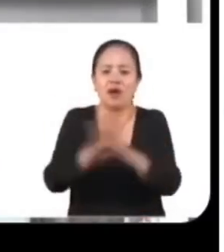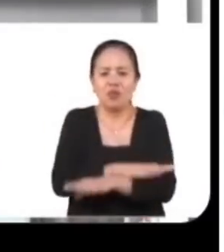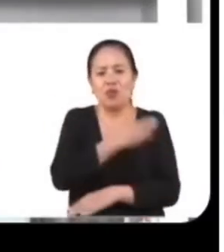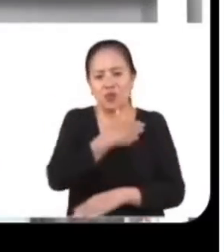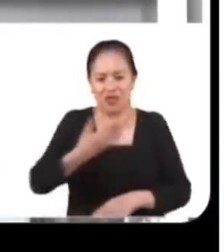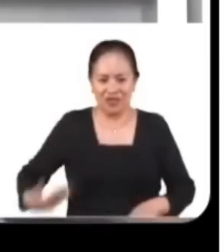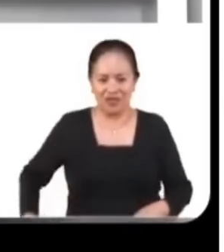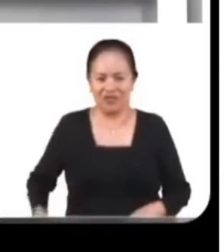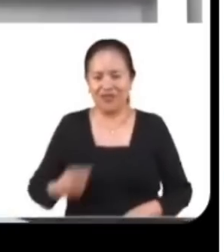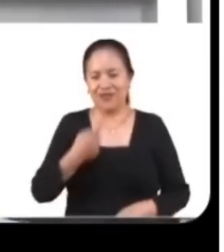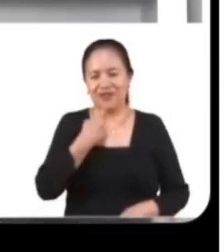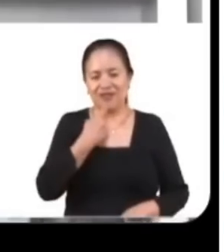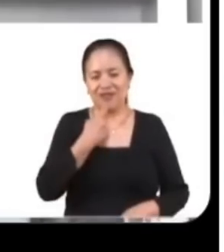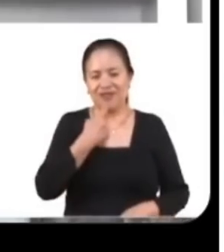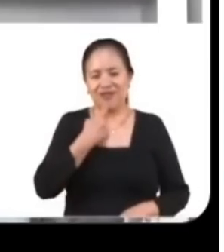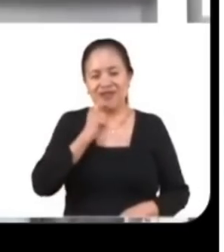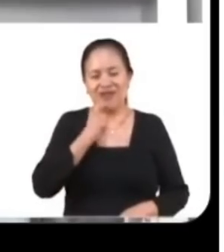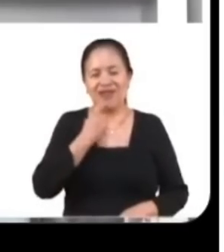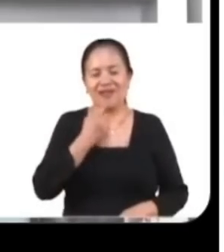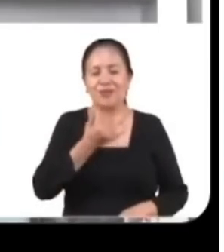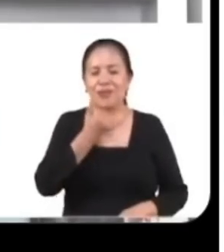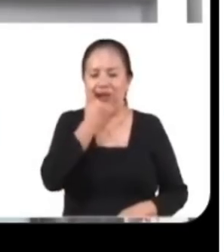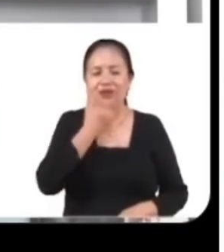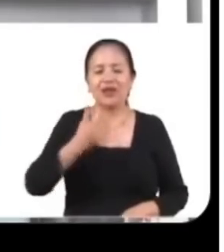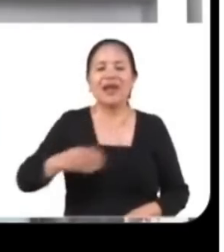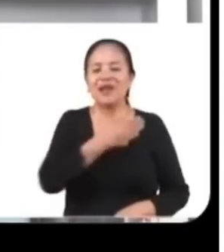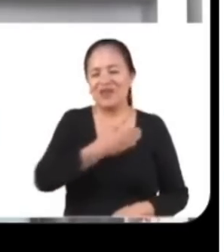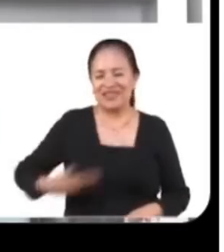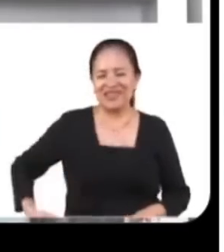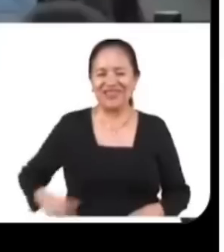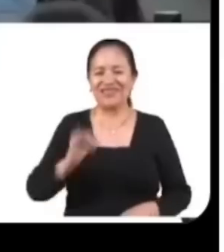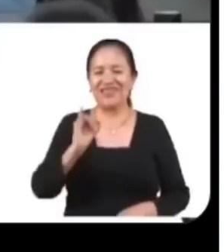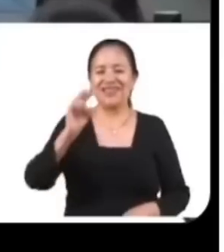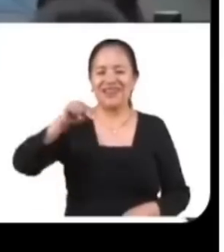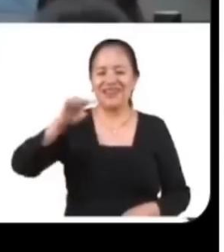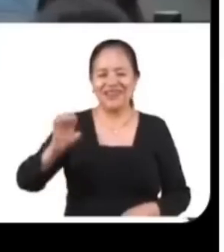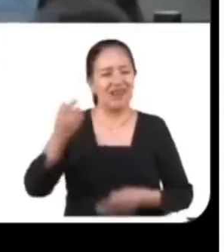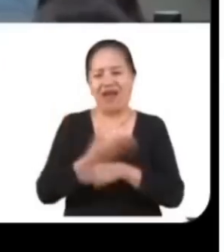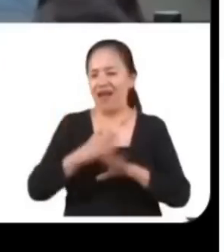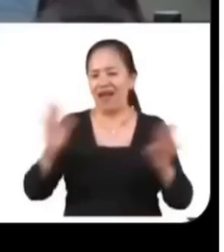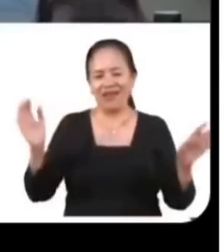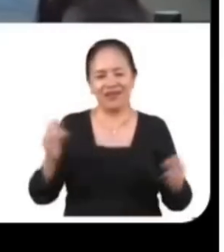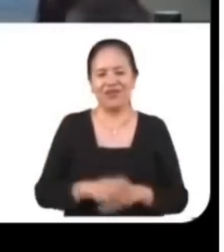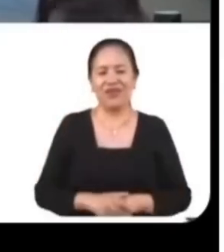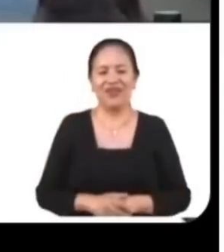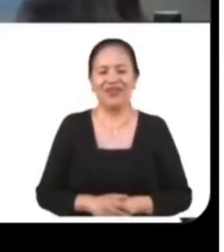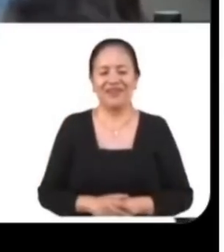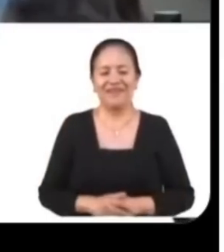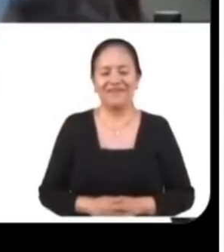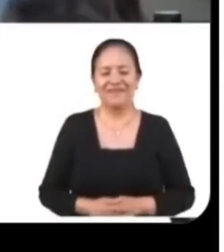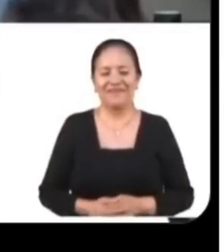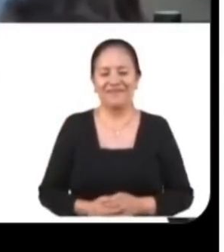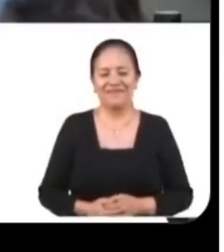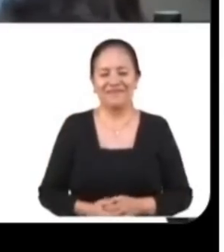gran negocio fueron los de iberdrola siendo que antes cuando se rechazaron